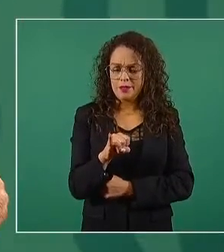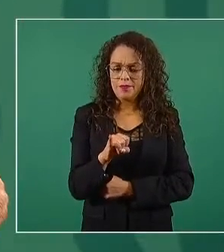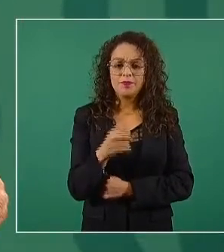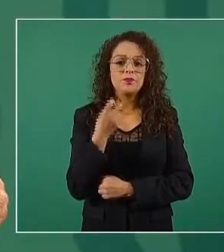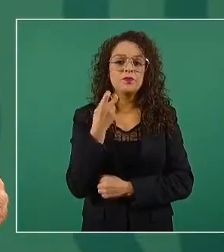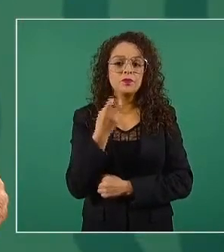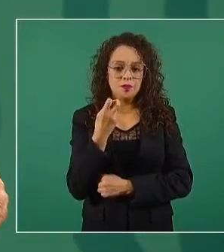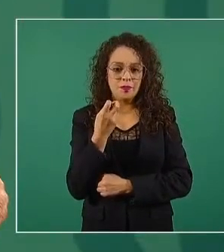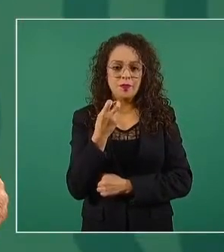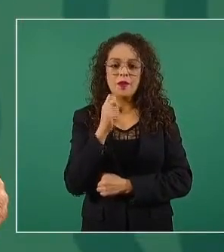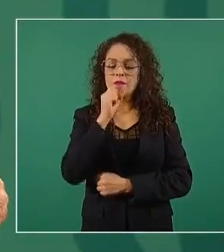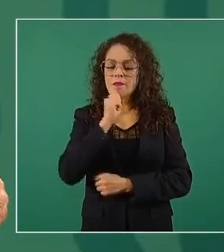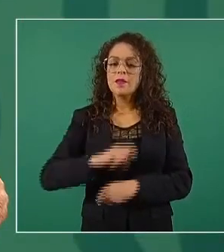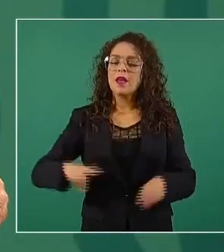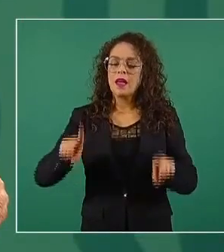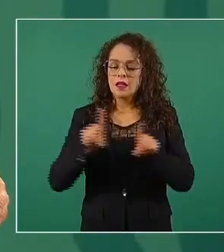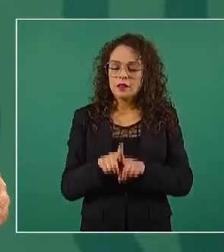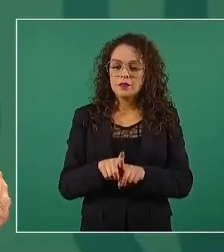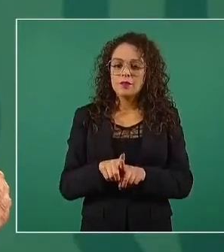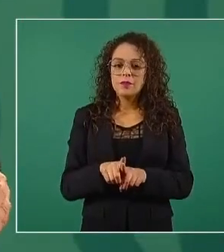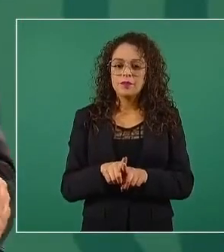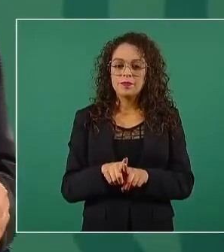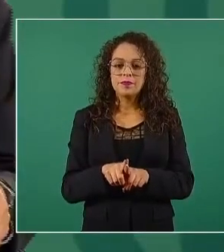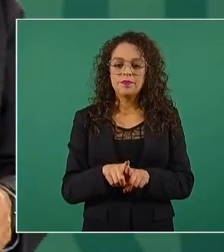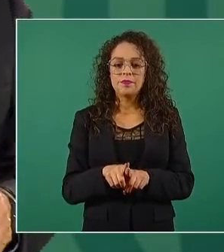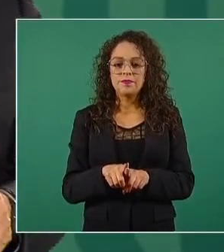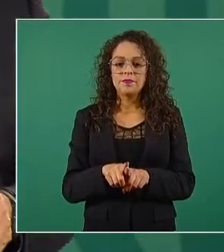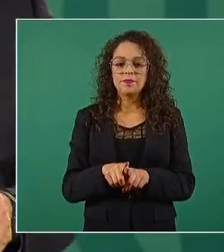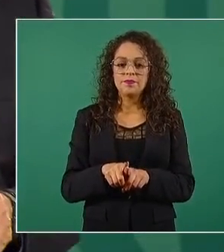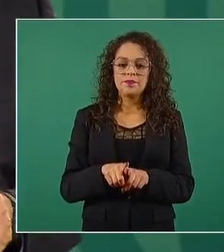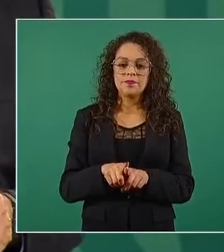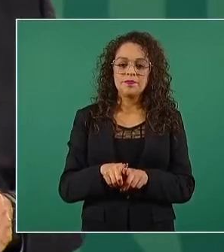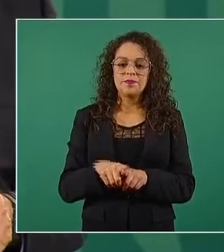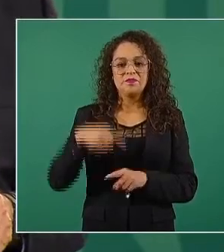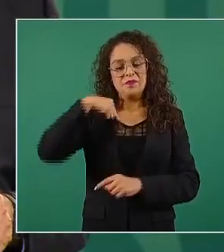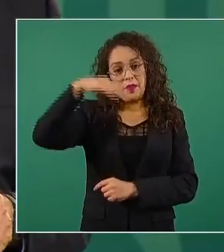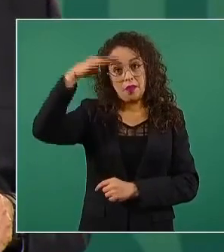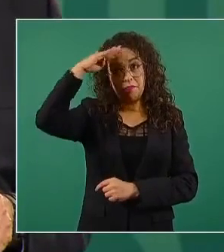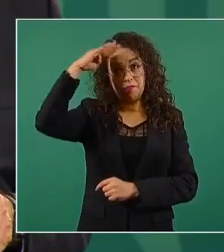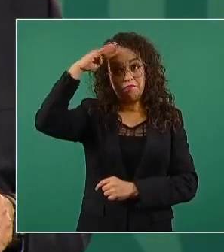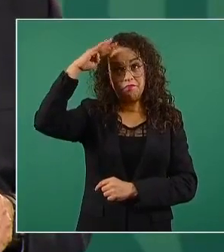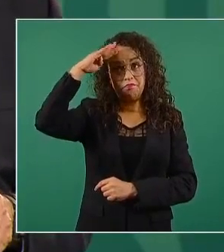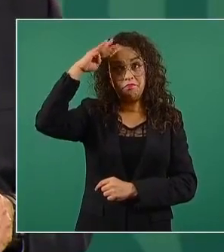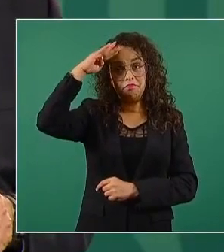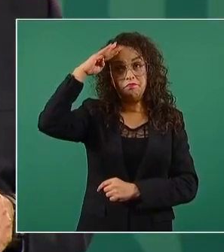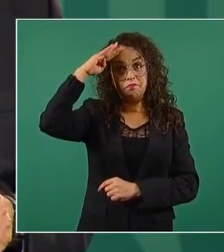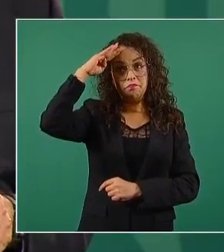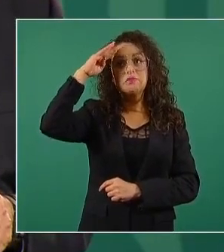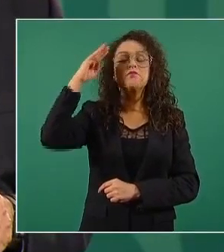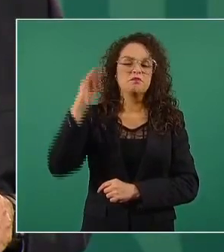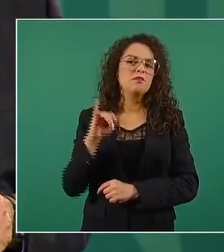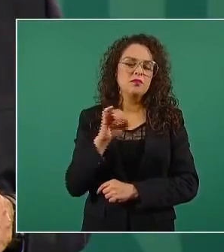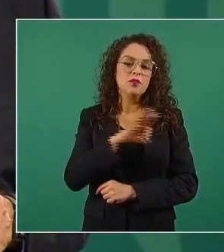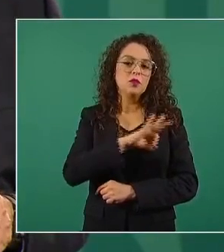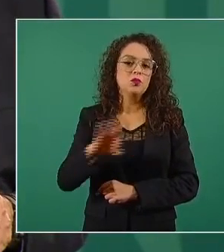que no descartamos la posibilidad de utilizar gas